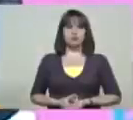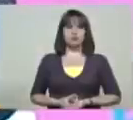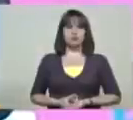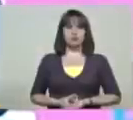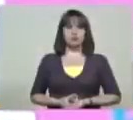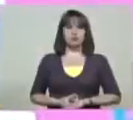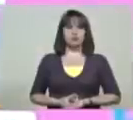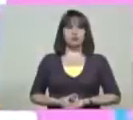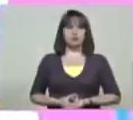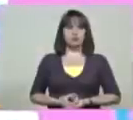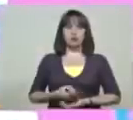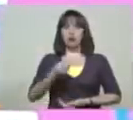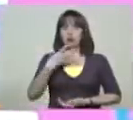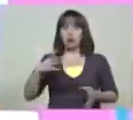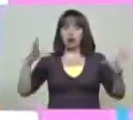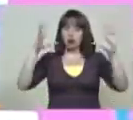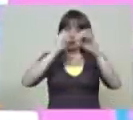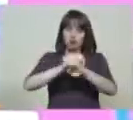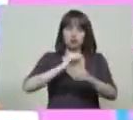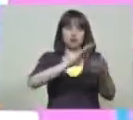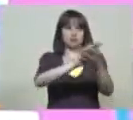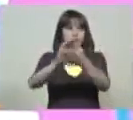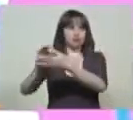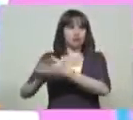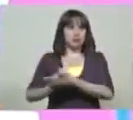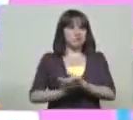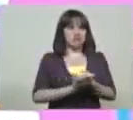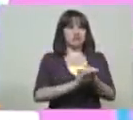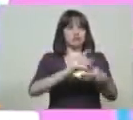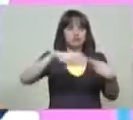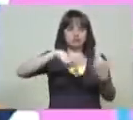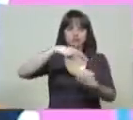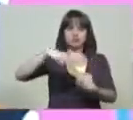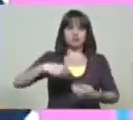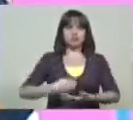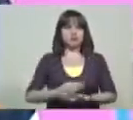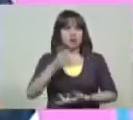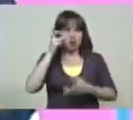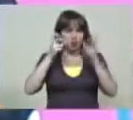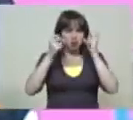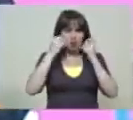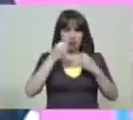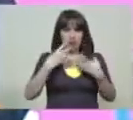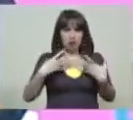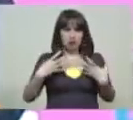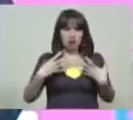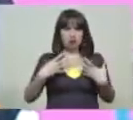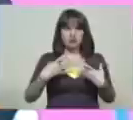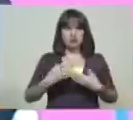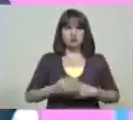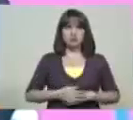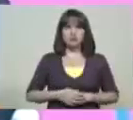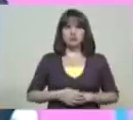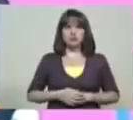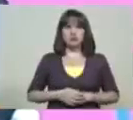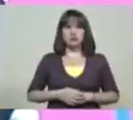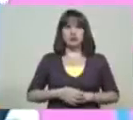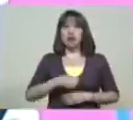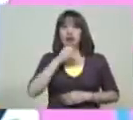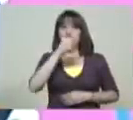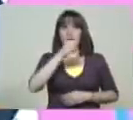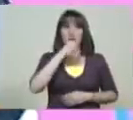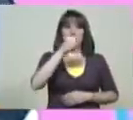queridos compañeros, compañeras, camaradas. ¿Se escucha bien? No, porque es que el micrófono